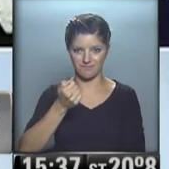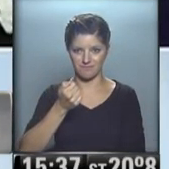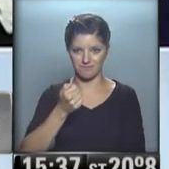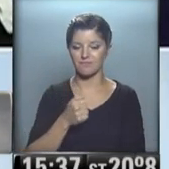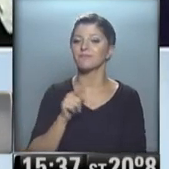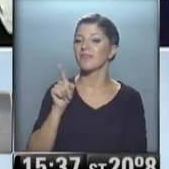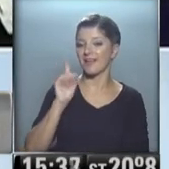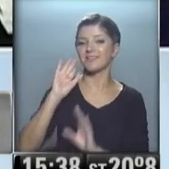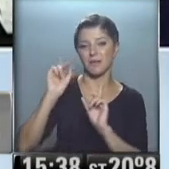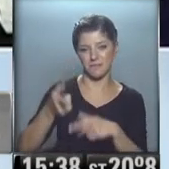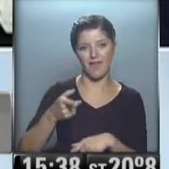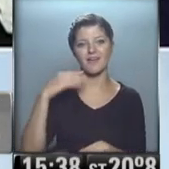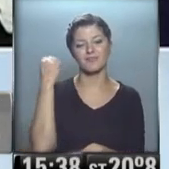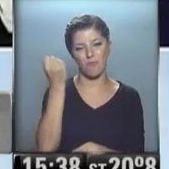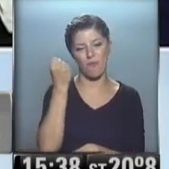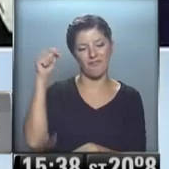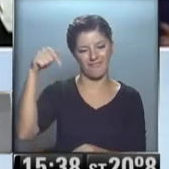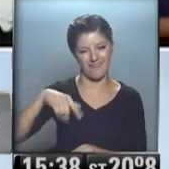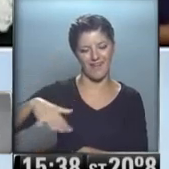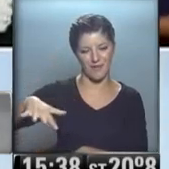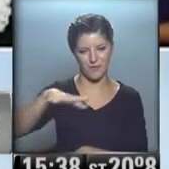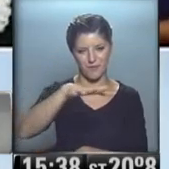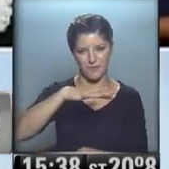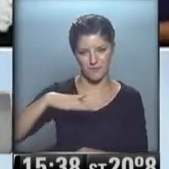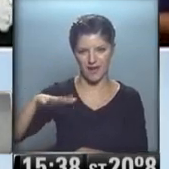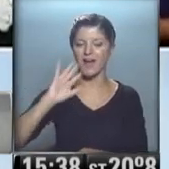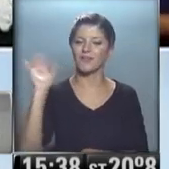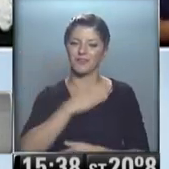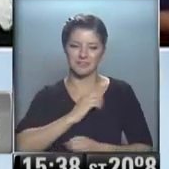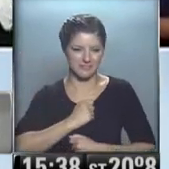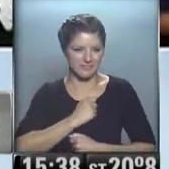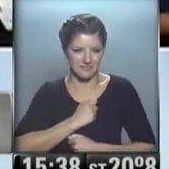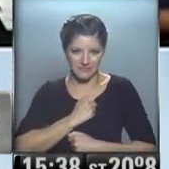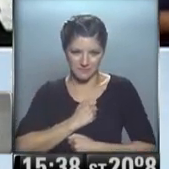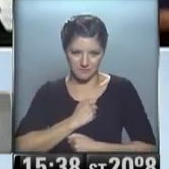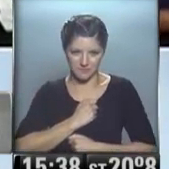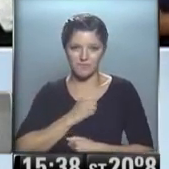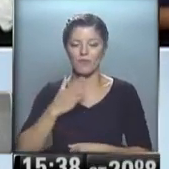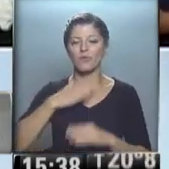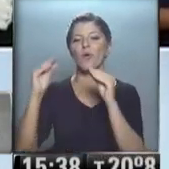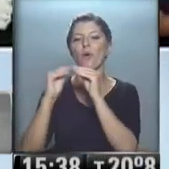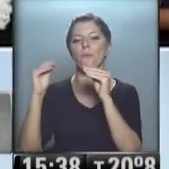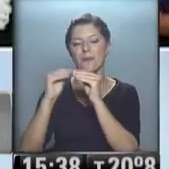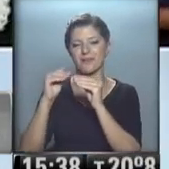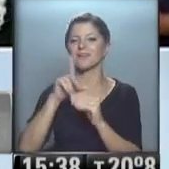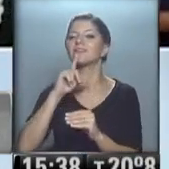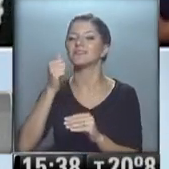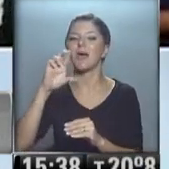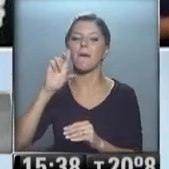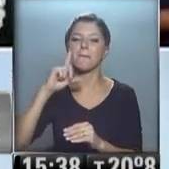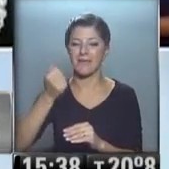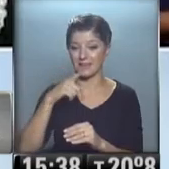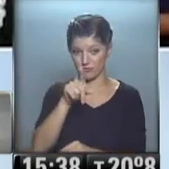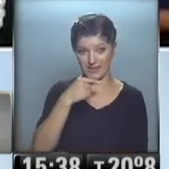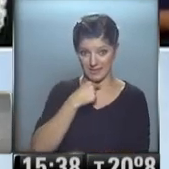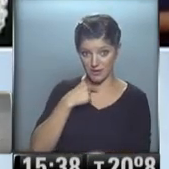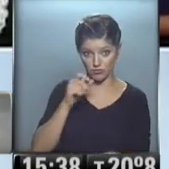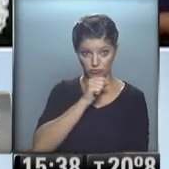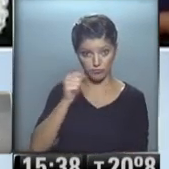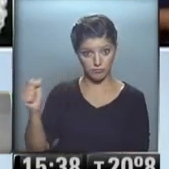es toda una institución en el barrio, muy querido, nuestro compañero Tapia, que si usted quiere le puedo pasar con